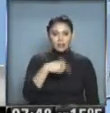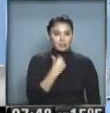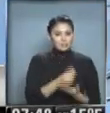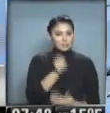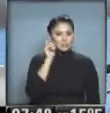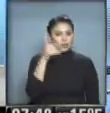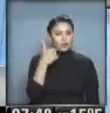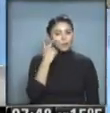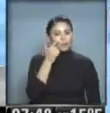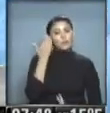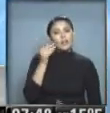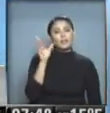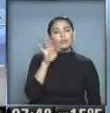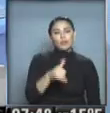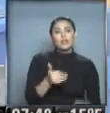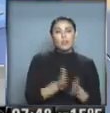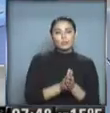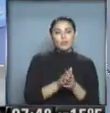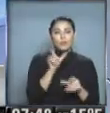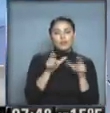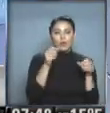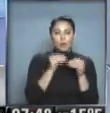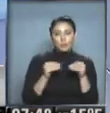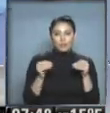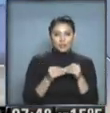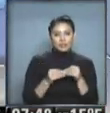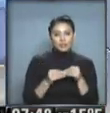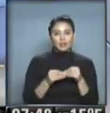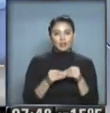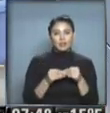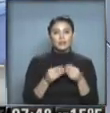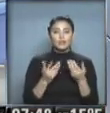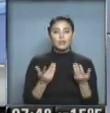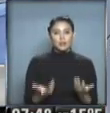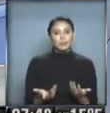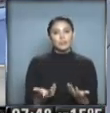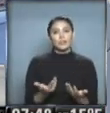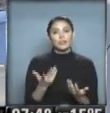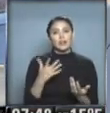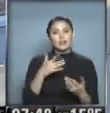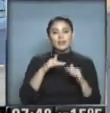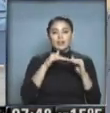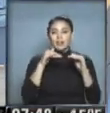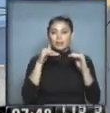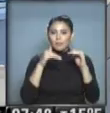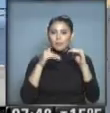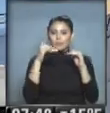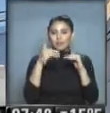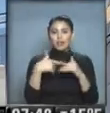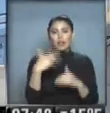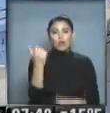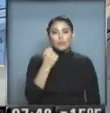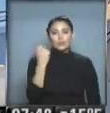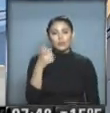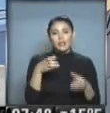voy a demostrarlo cada día junto con mis compañeros para así poder encontrar mi nivel. Se dio la oportunidad de